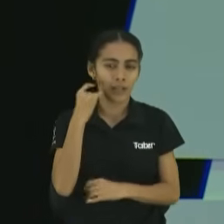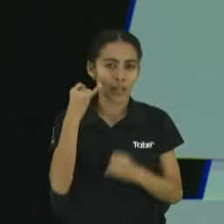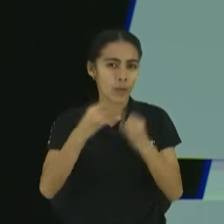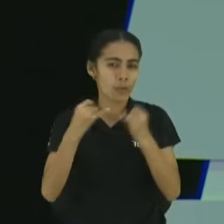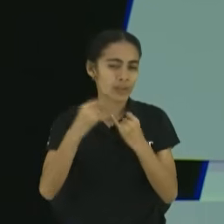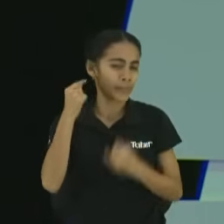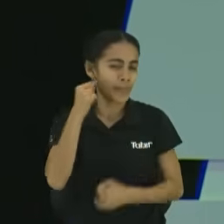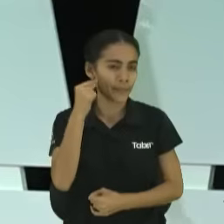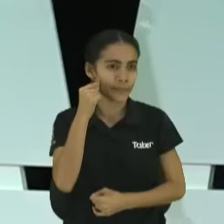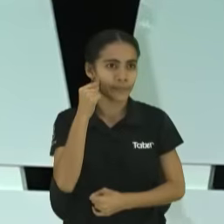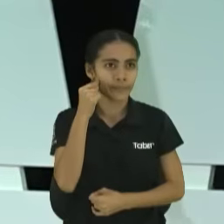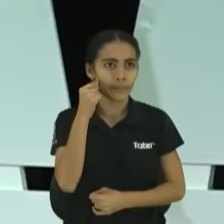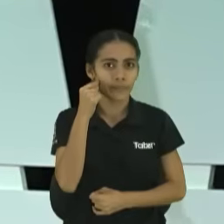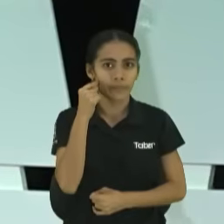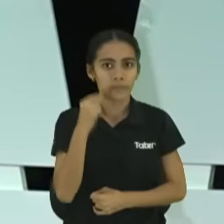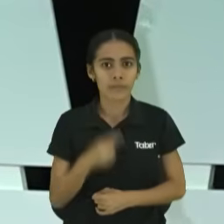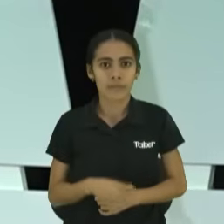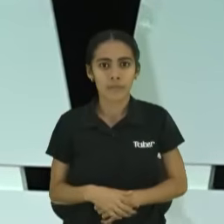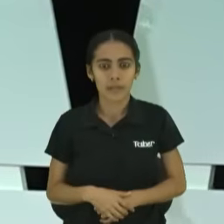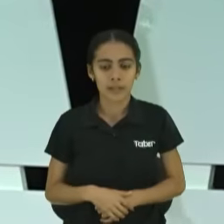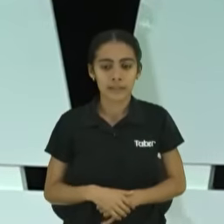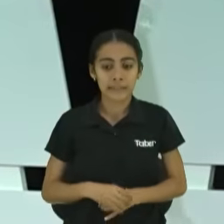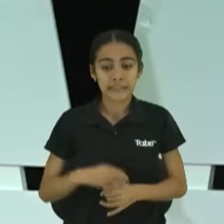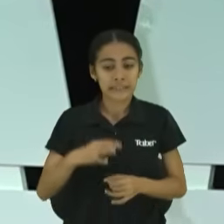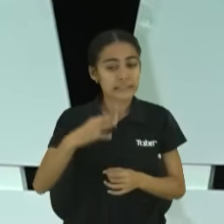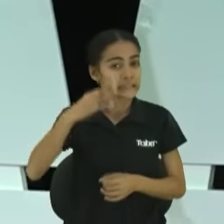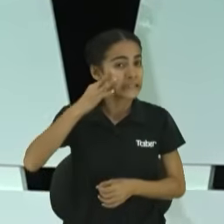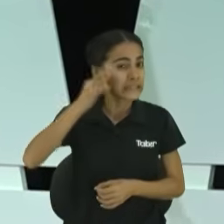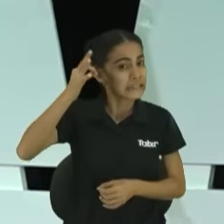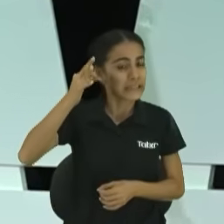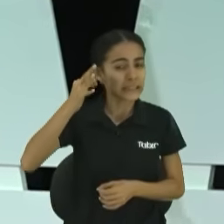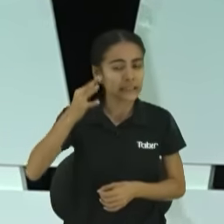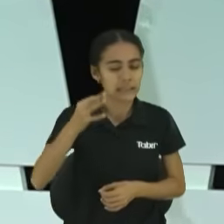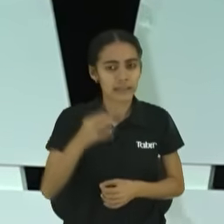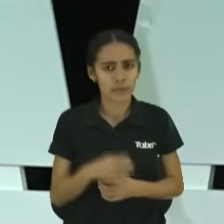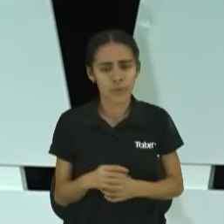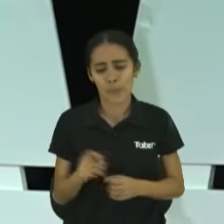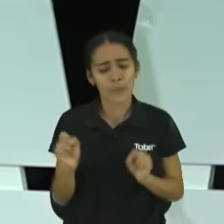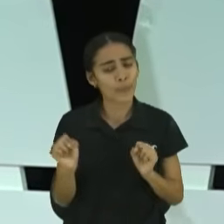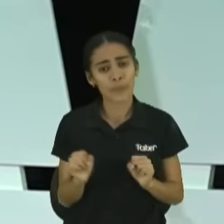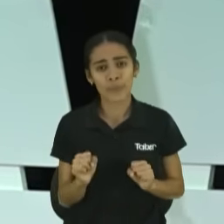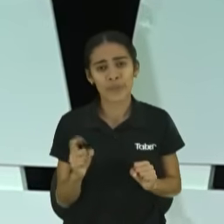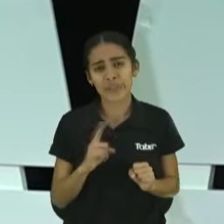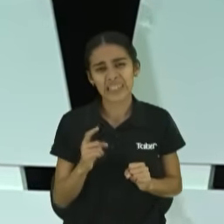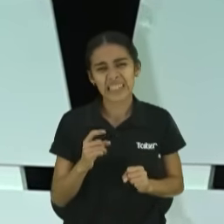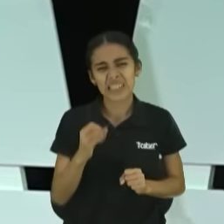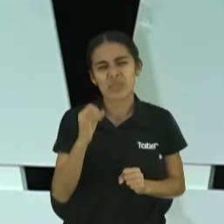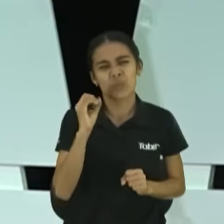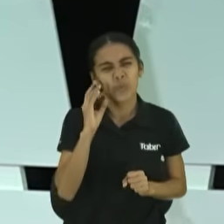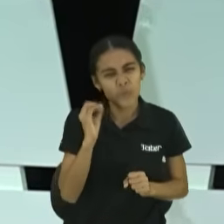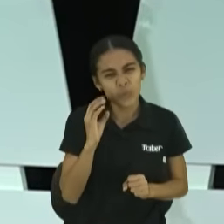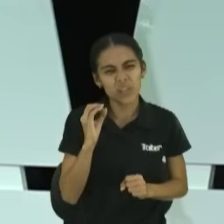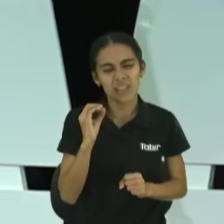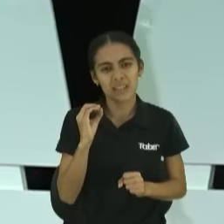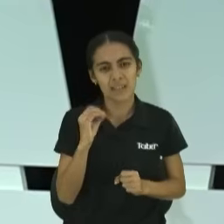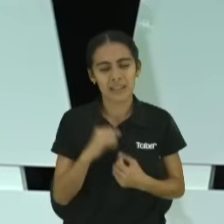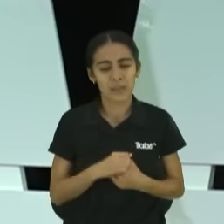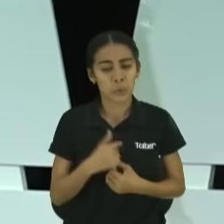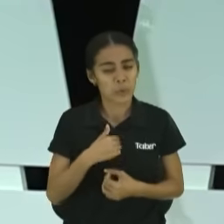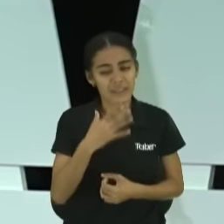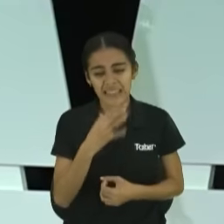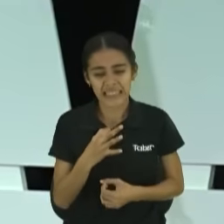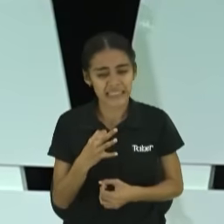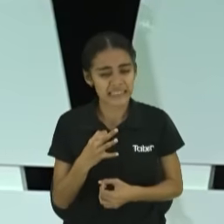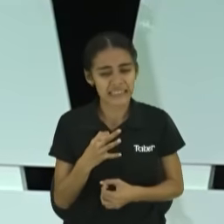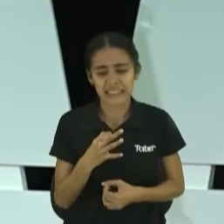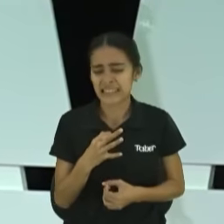impactadas. Se las tenemos que quitar. Y le digo, no, mire, yo ese volado, si no, le dije a mí, de verdad, yo que me den, sí,